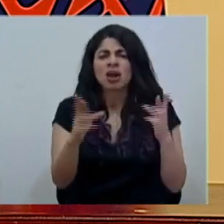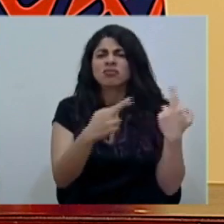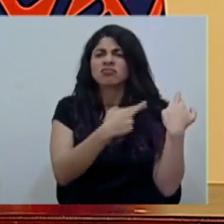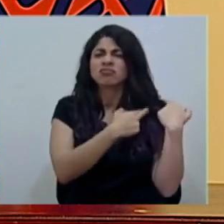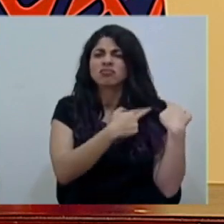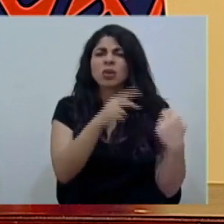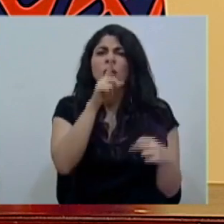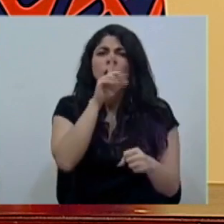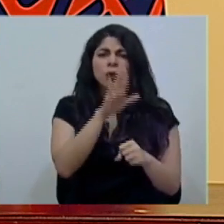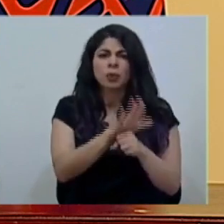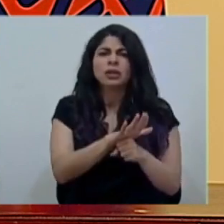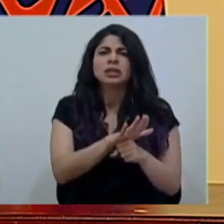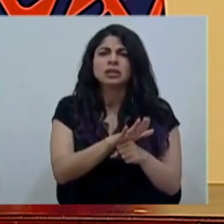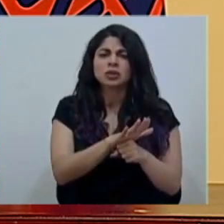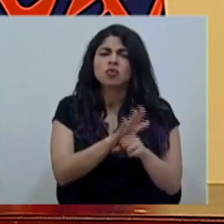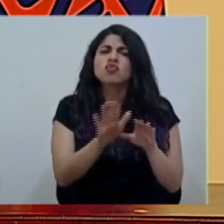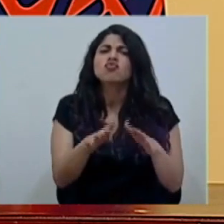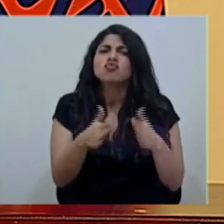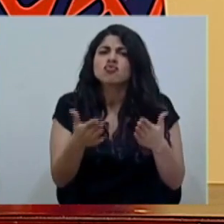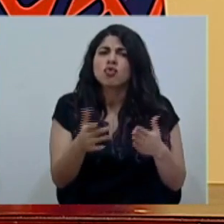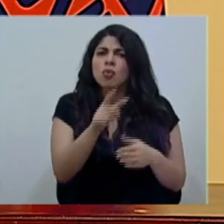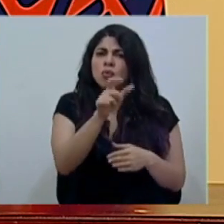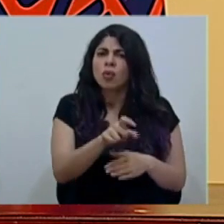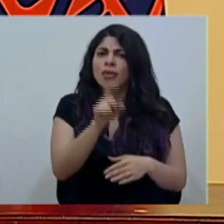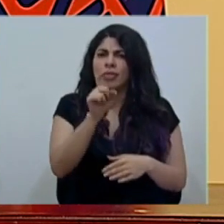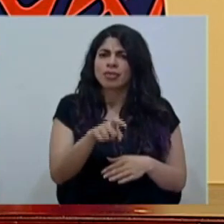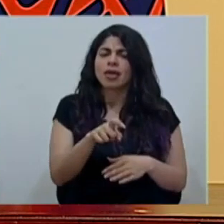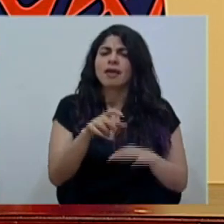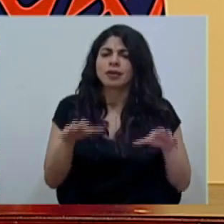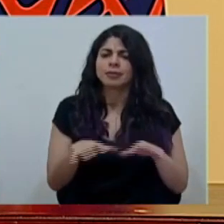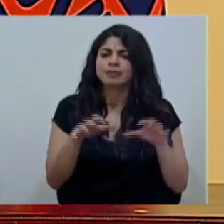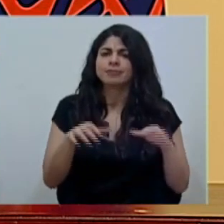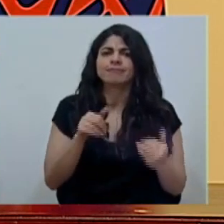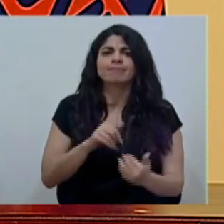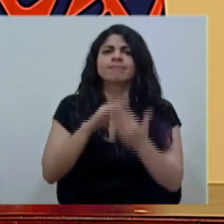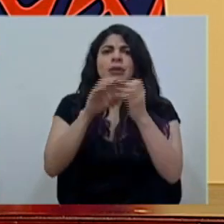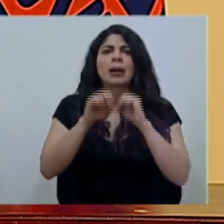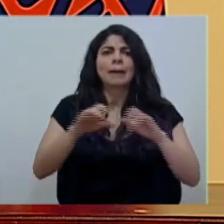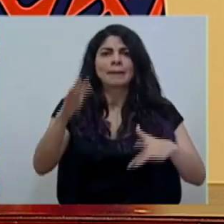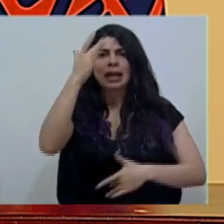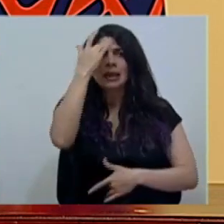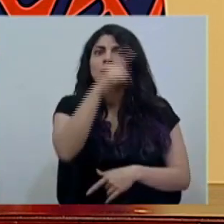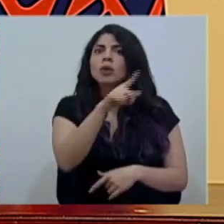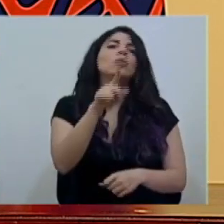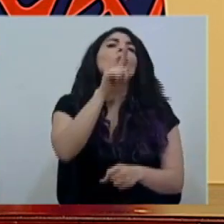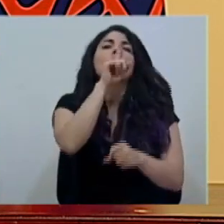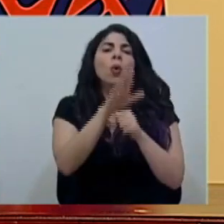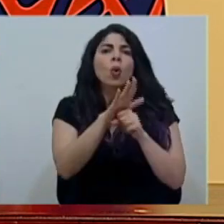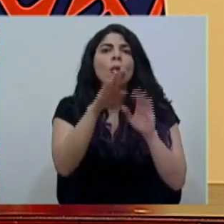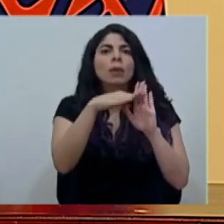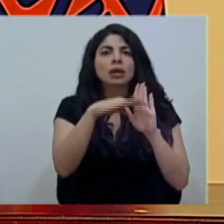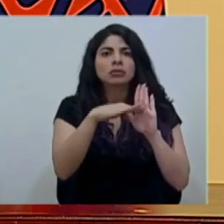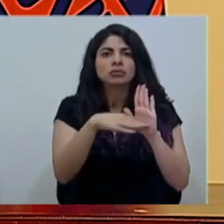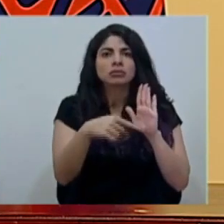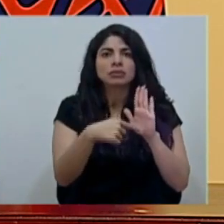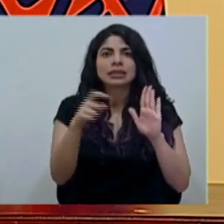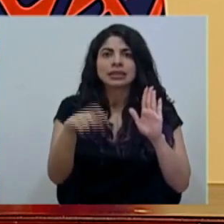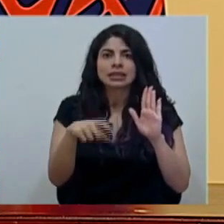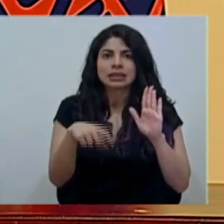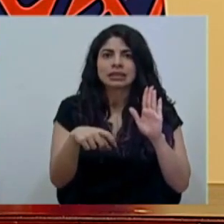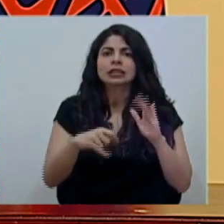compromiso de cómo debemos enfrentar esta pandemia. Ellos han cumplido con todas las medidas necesarias,